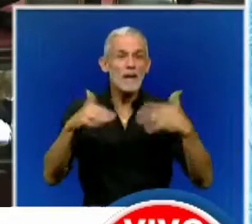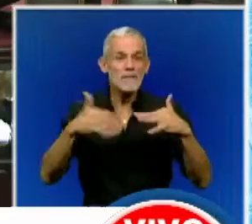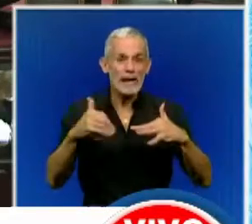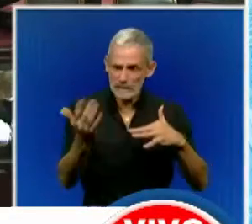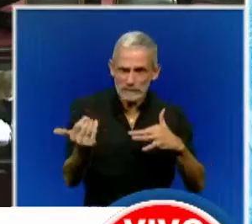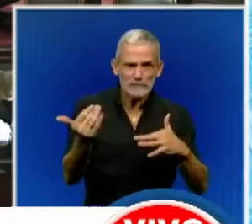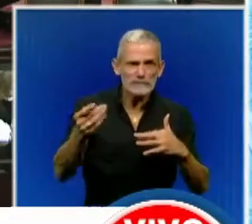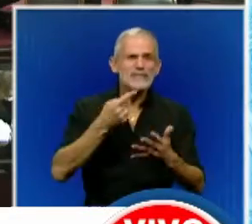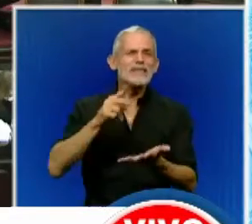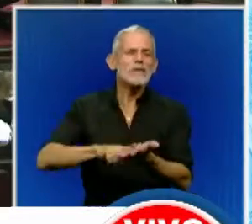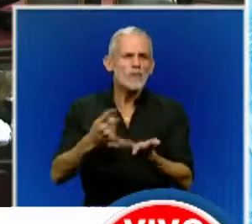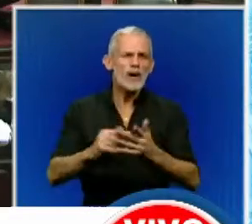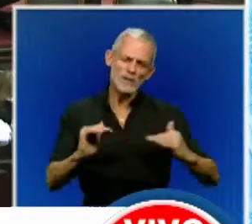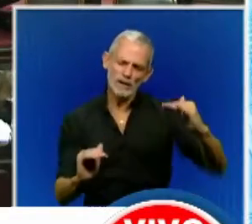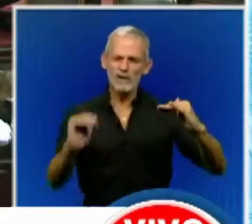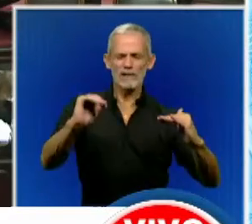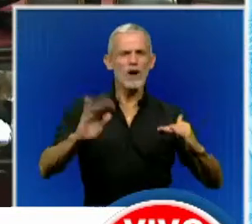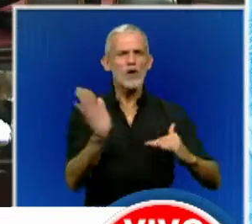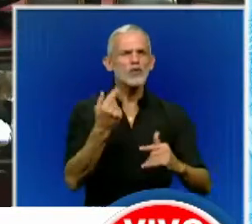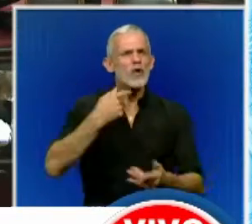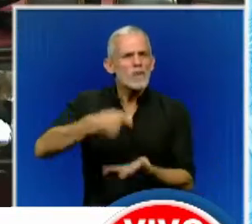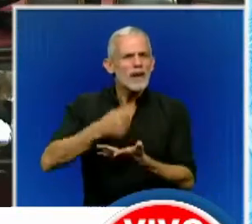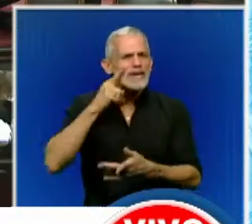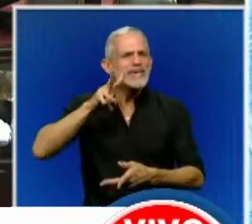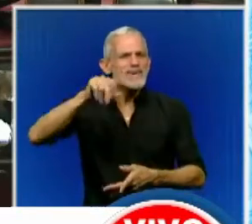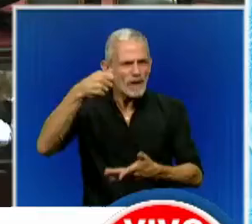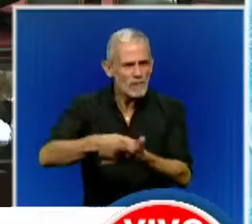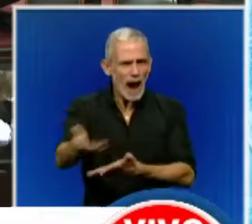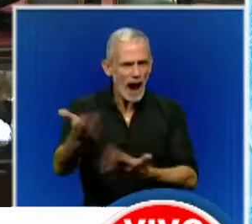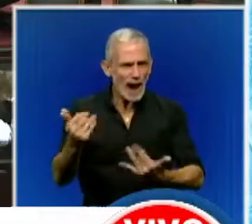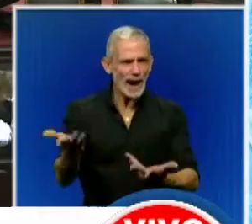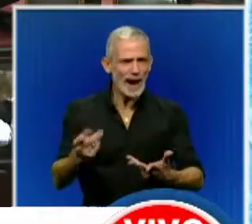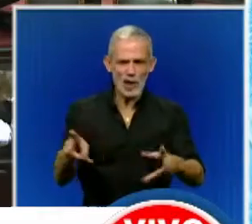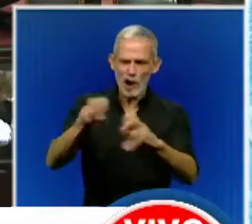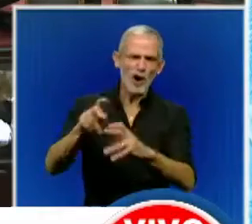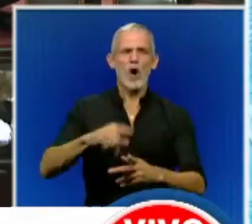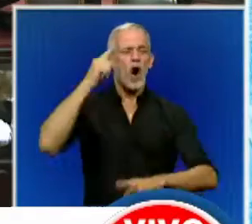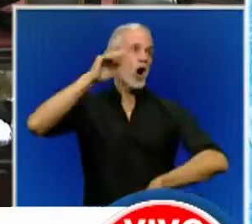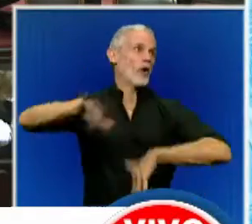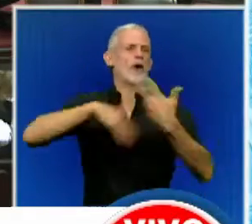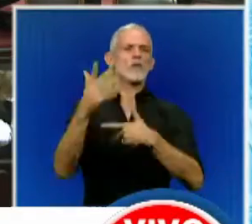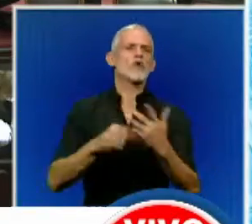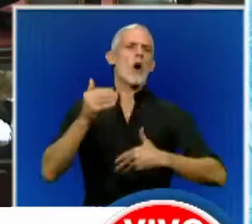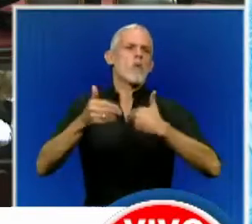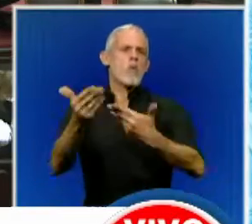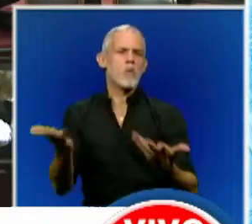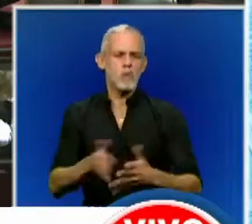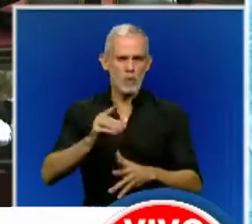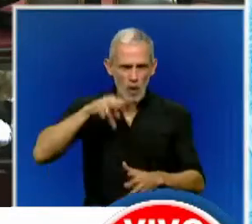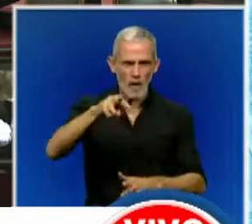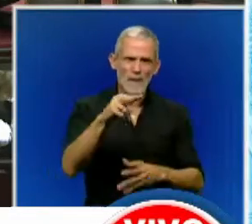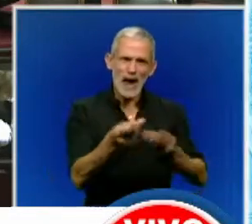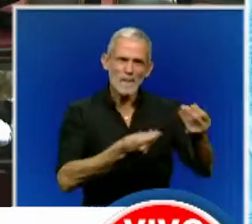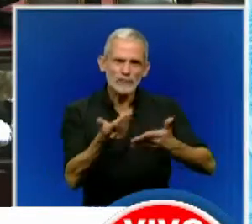para generarle un poco de equidad y que todo el mundo pagara impuesto a las ganancias? Pero como son revolucionarios, progresistas y no miran el